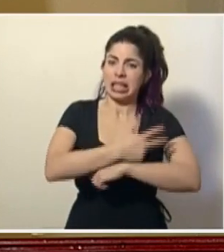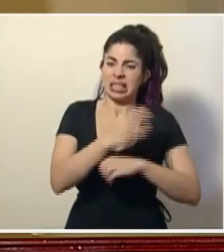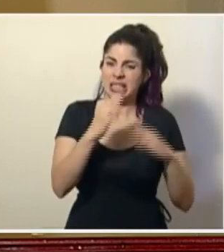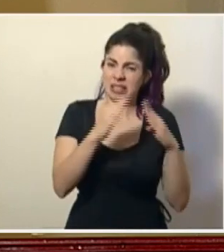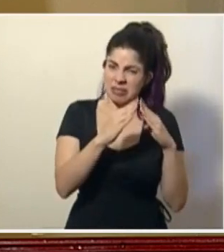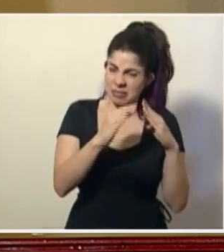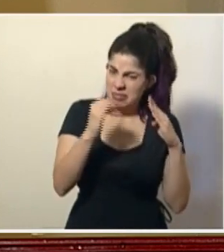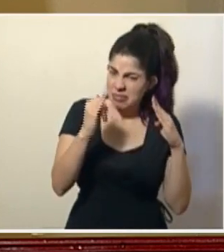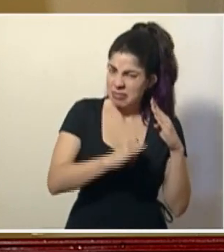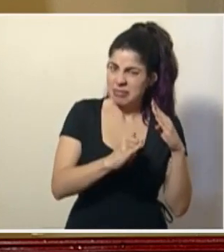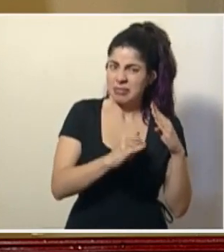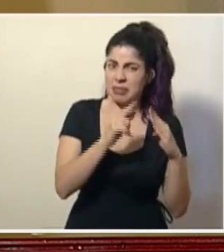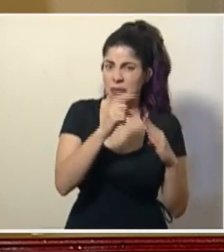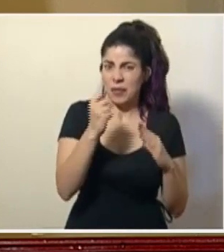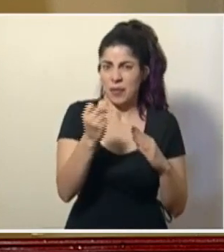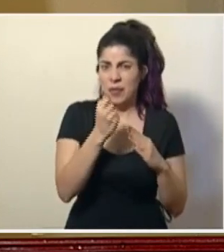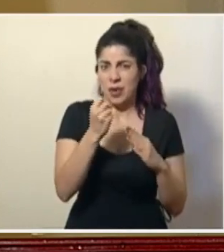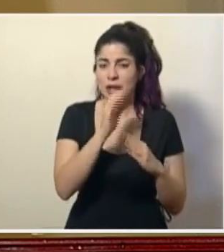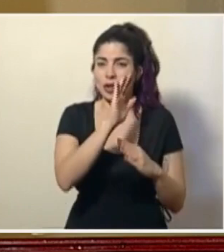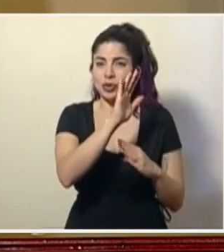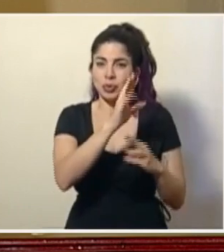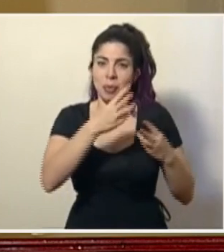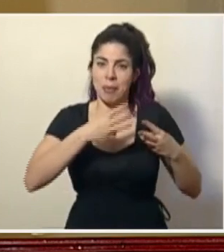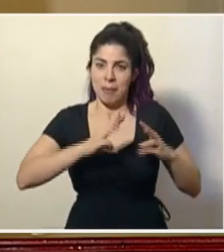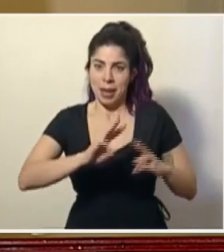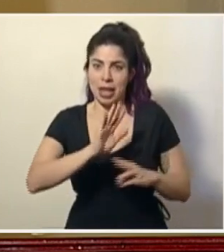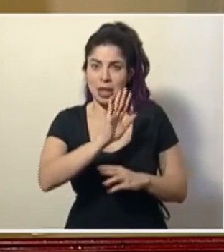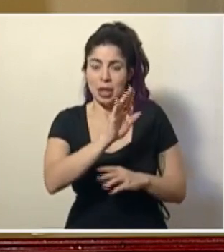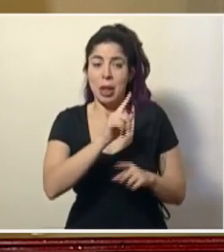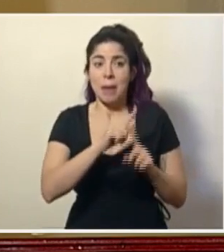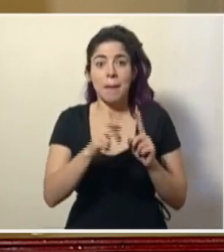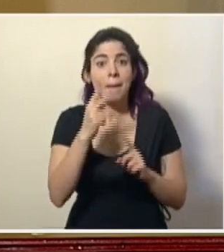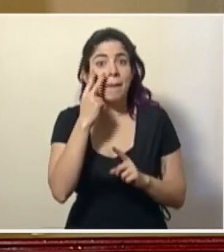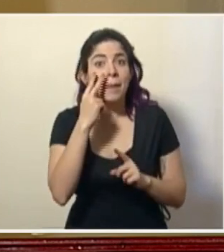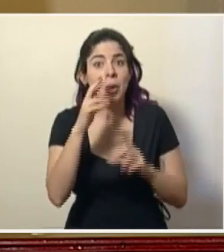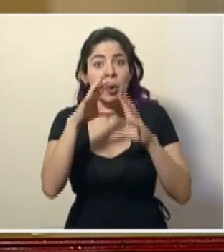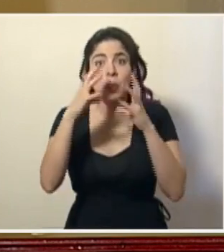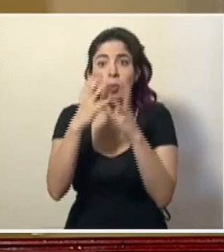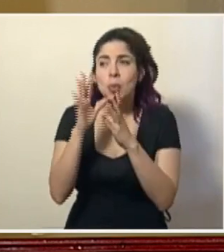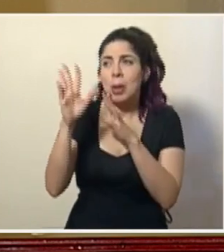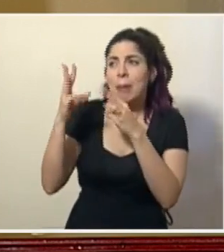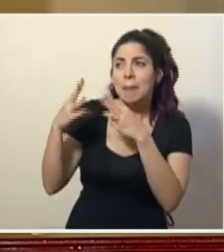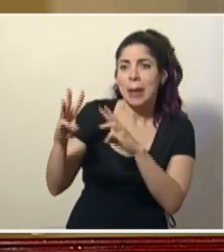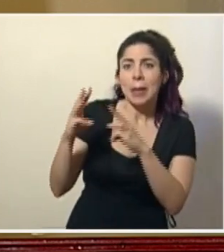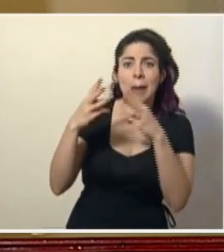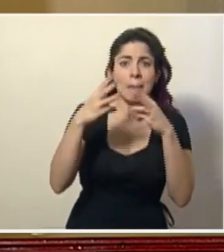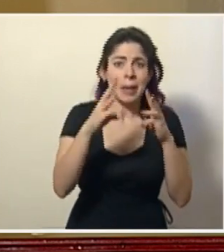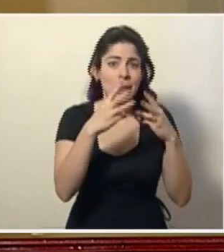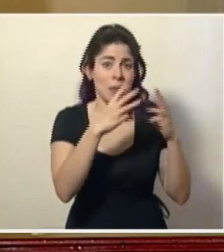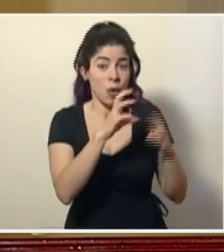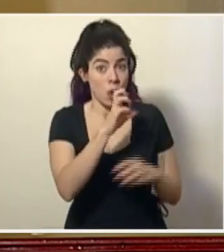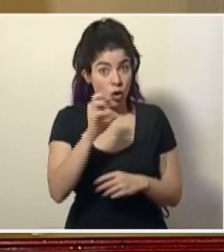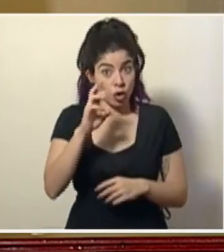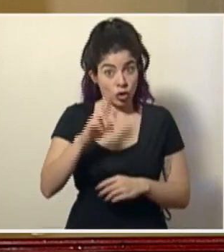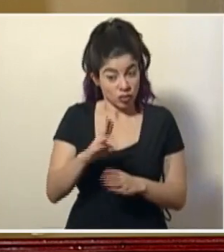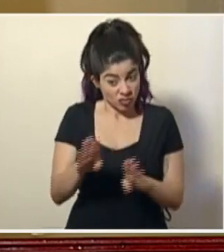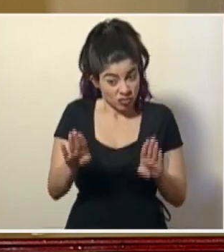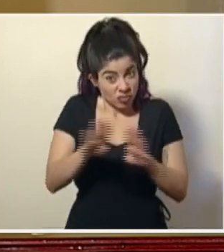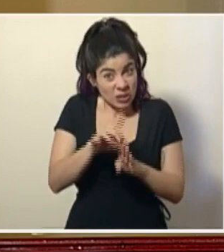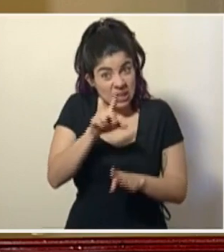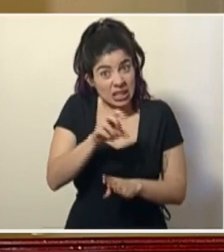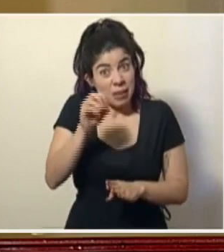como parte del modelo que siguen, y así vemos el comportamiento en el resto del mundo. Costa Rica no ha tenido un cierre